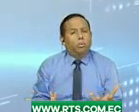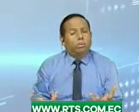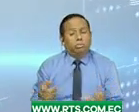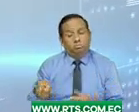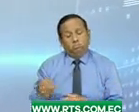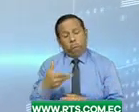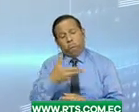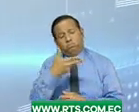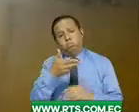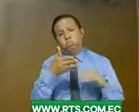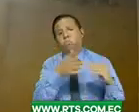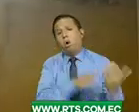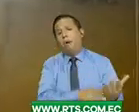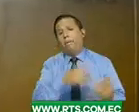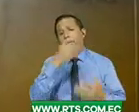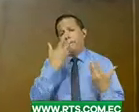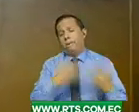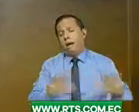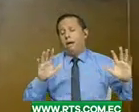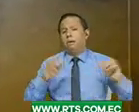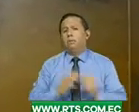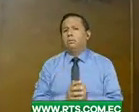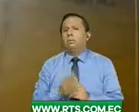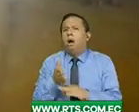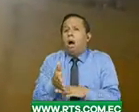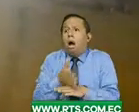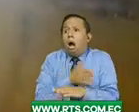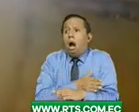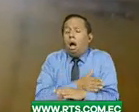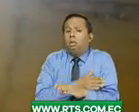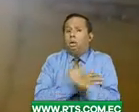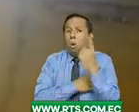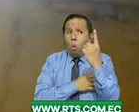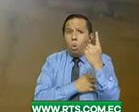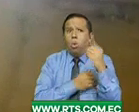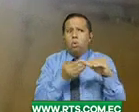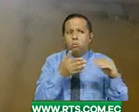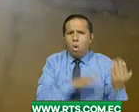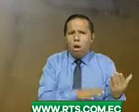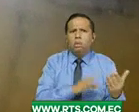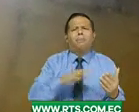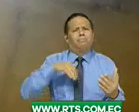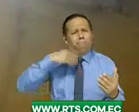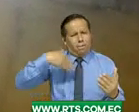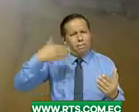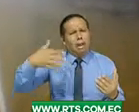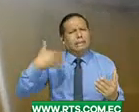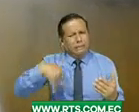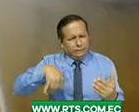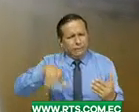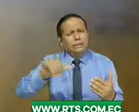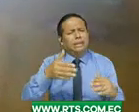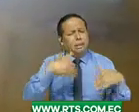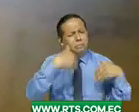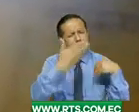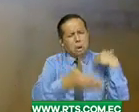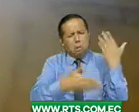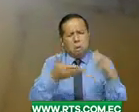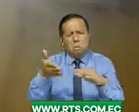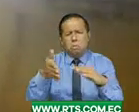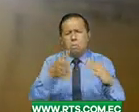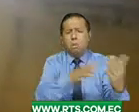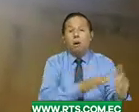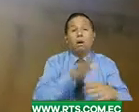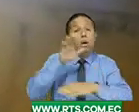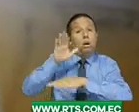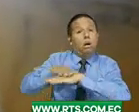vida del menor de edad. Si ahorita nomás hubo uno, mañana pasado esto va a seguir. Pedimos, hago el llamado de que los